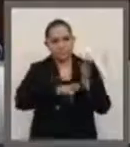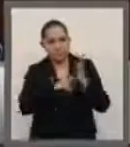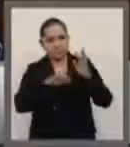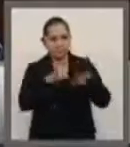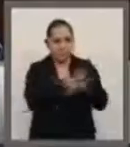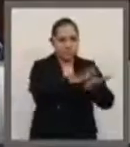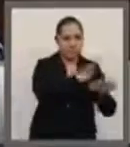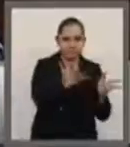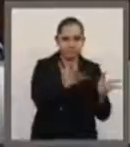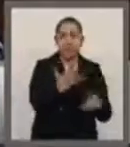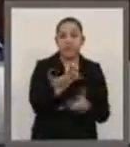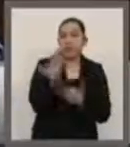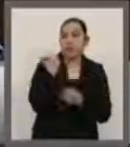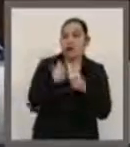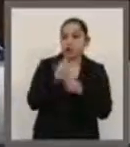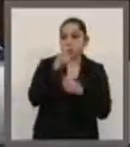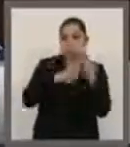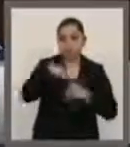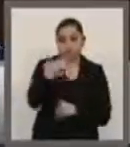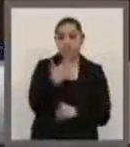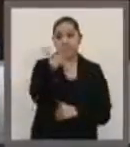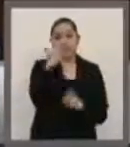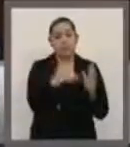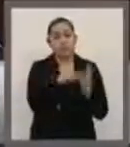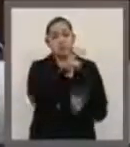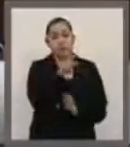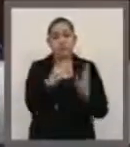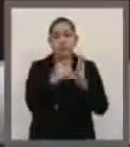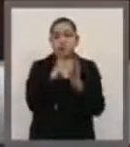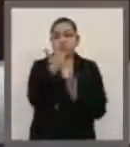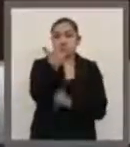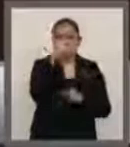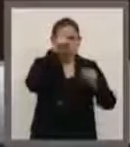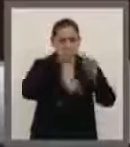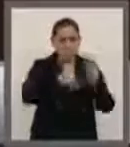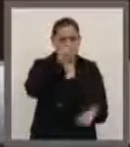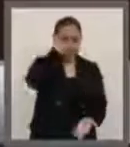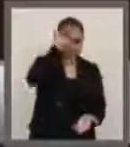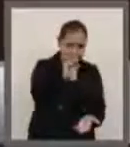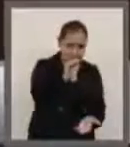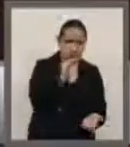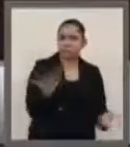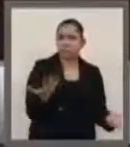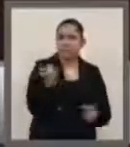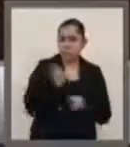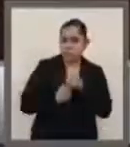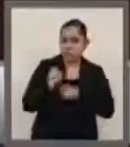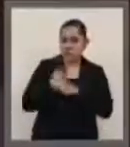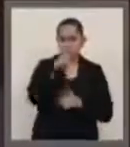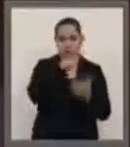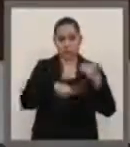recursos adicionales fueron por 7.800 millones de pesos, mientras que el año pasado